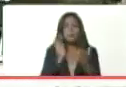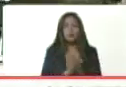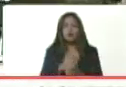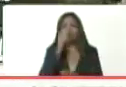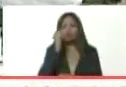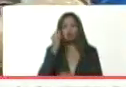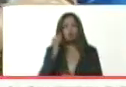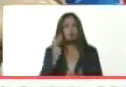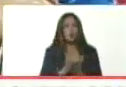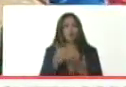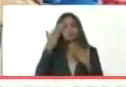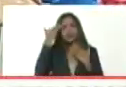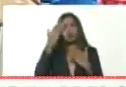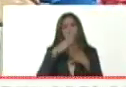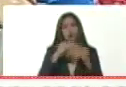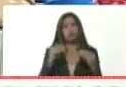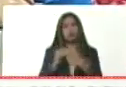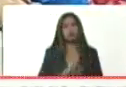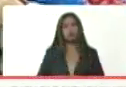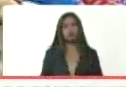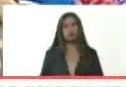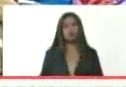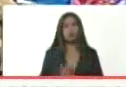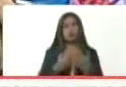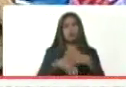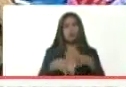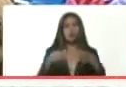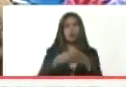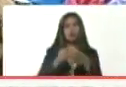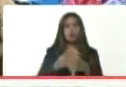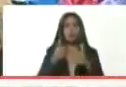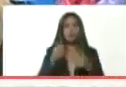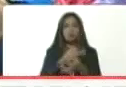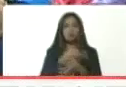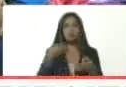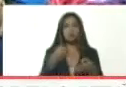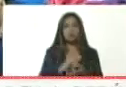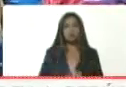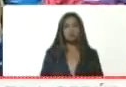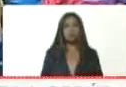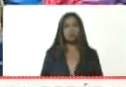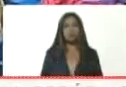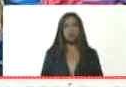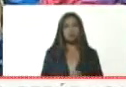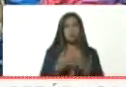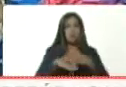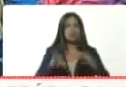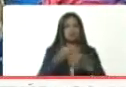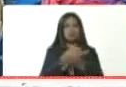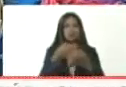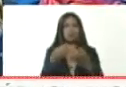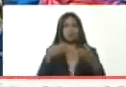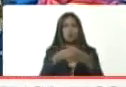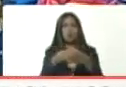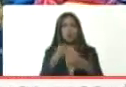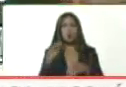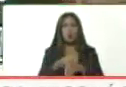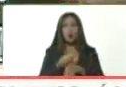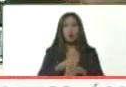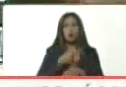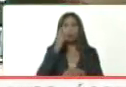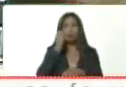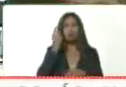compañeros e integrar el equipo bien aristóbulo gobernadores gobernadoras